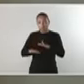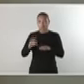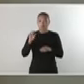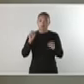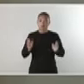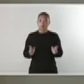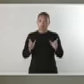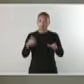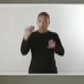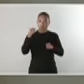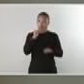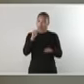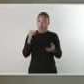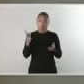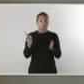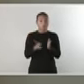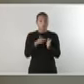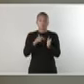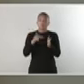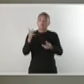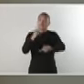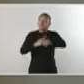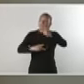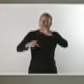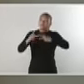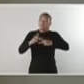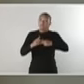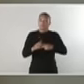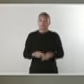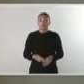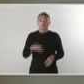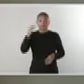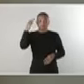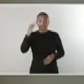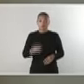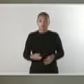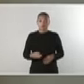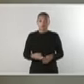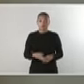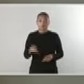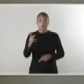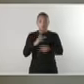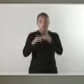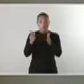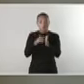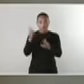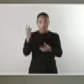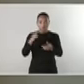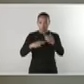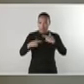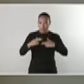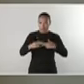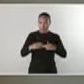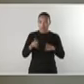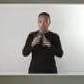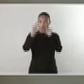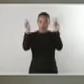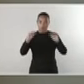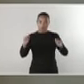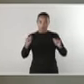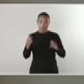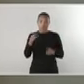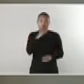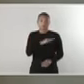la inseguridad regresará y se acabará regresará la felicidad regresará la paz solamente